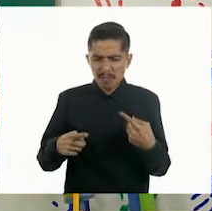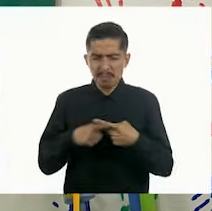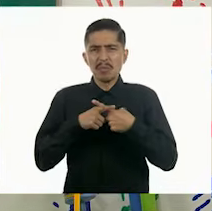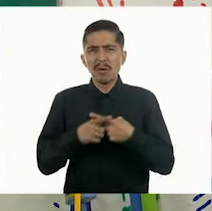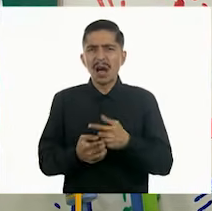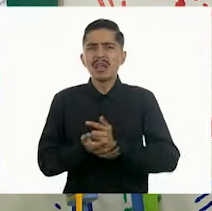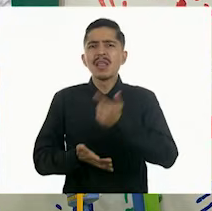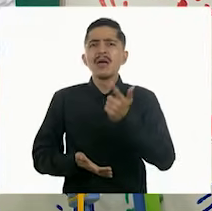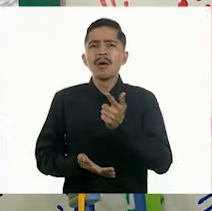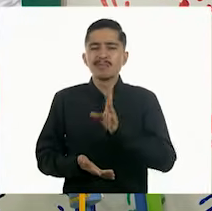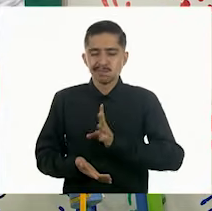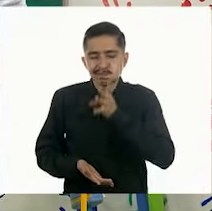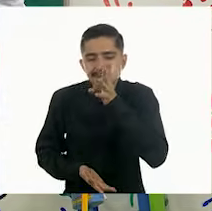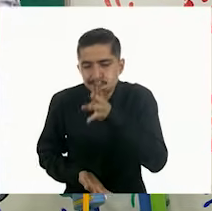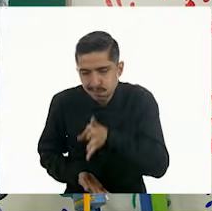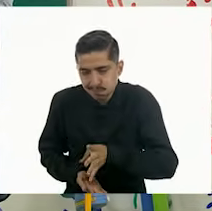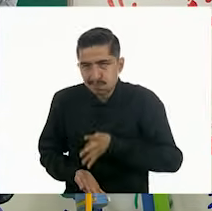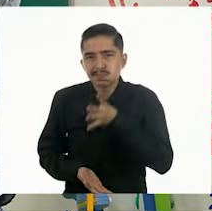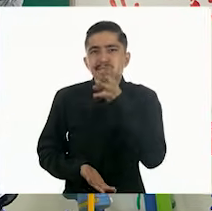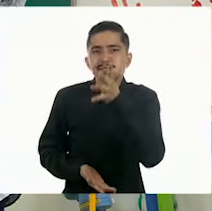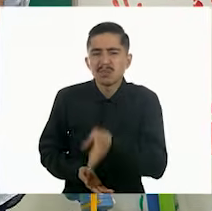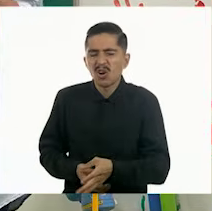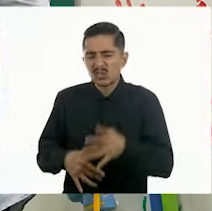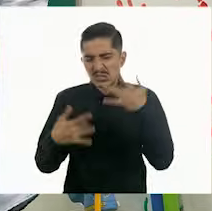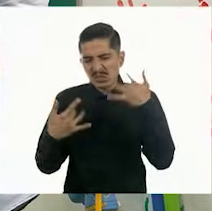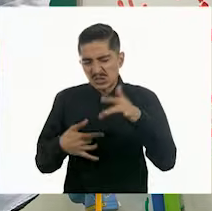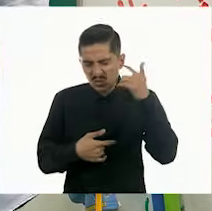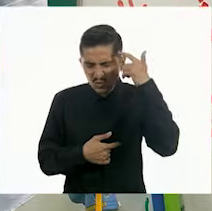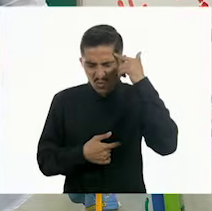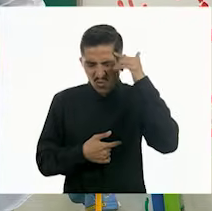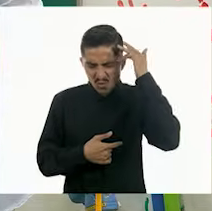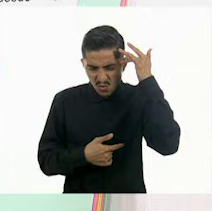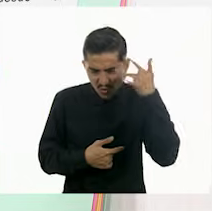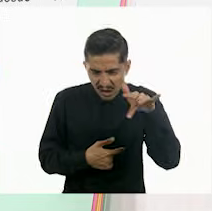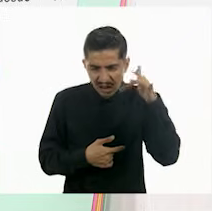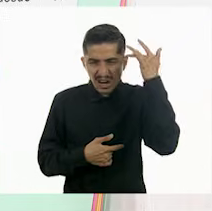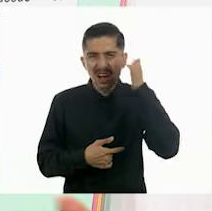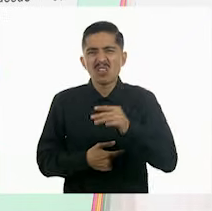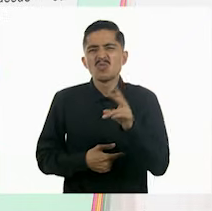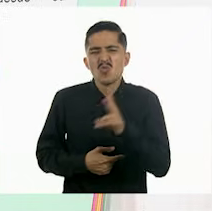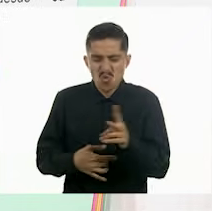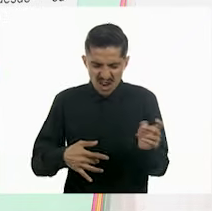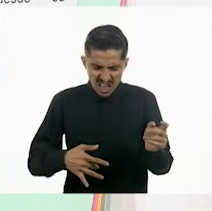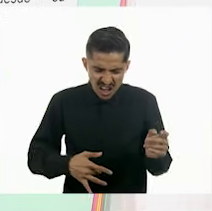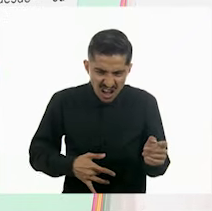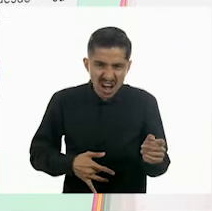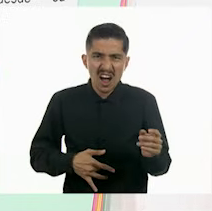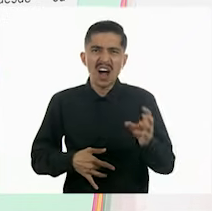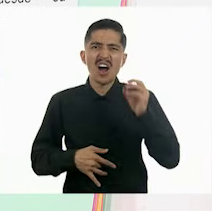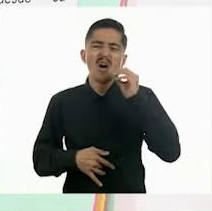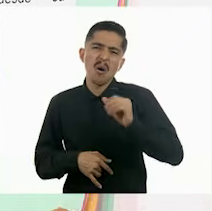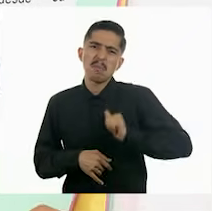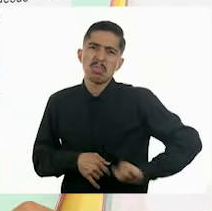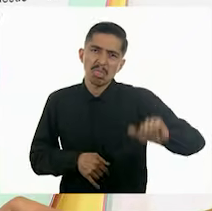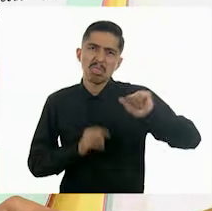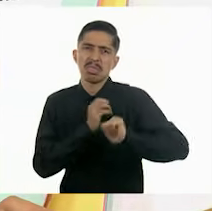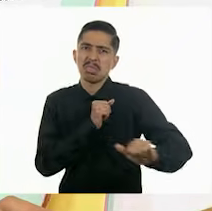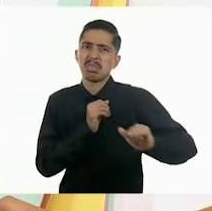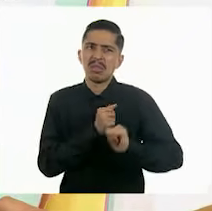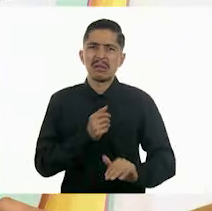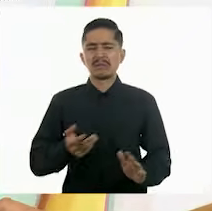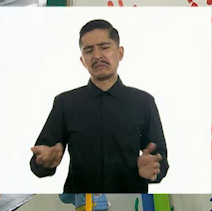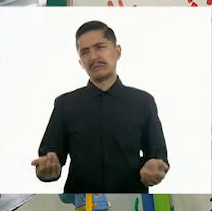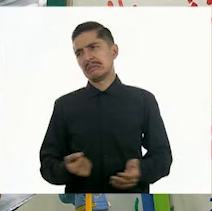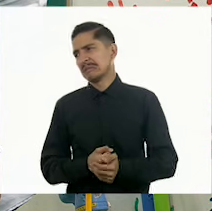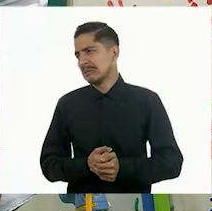pues es vómito, dolor de cabeza, dolor de estómago, hasta diarrea. Uy, eso es